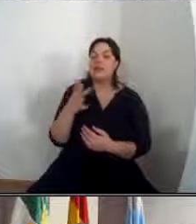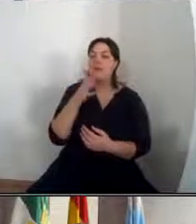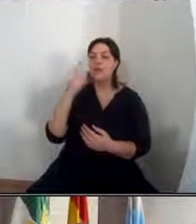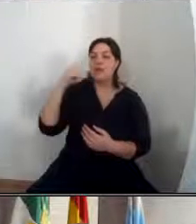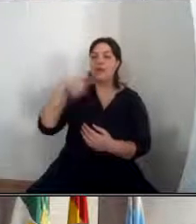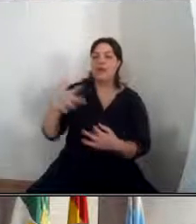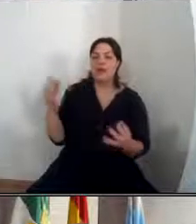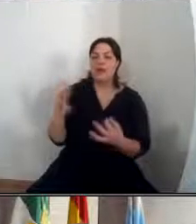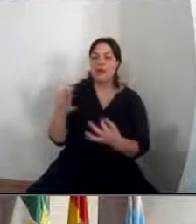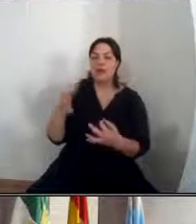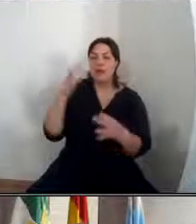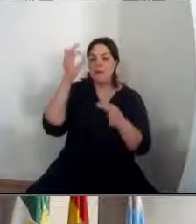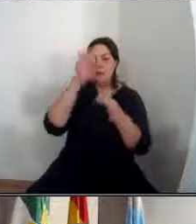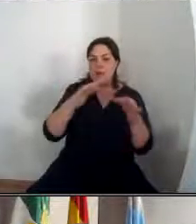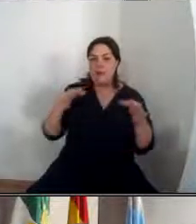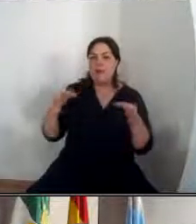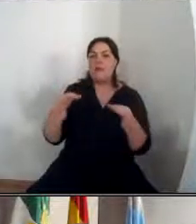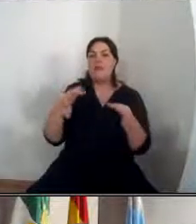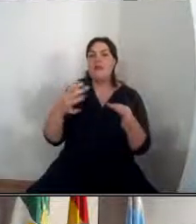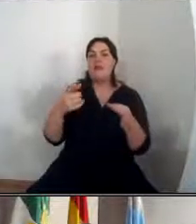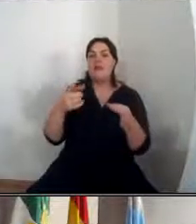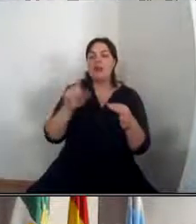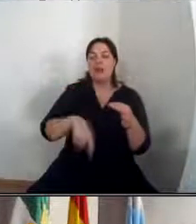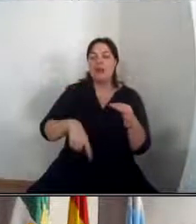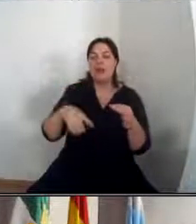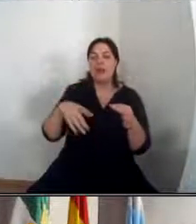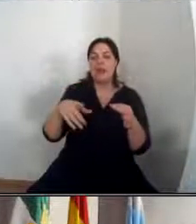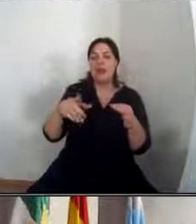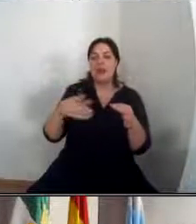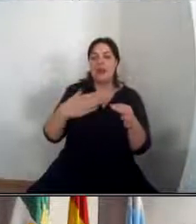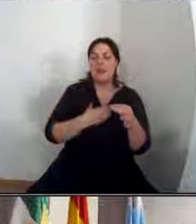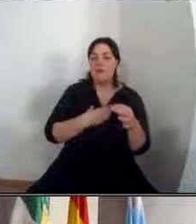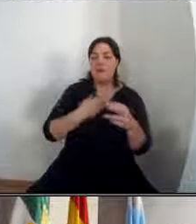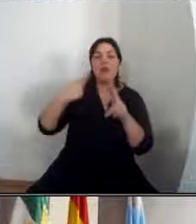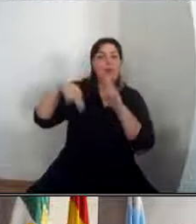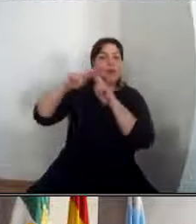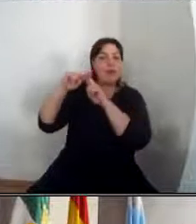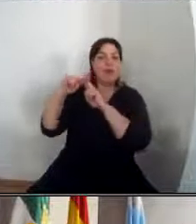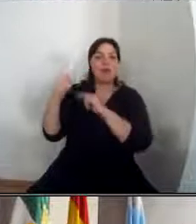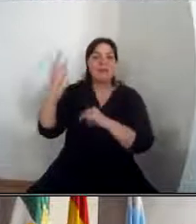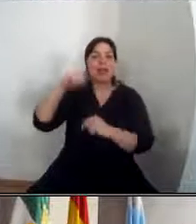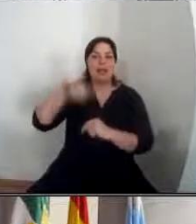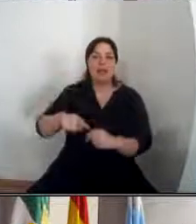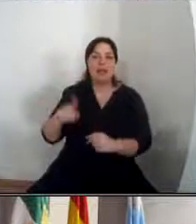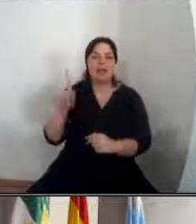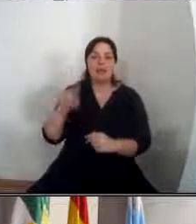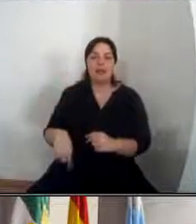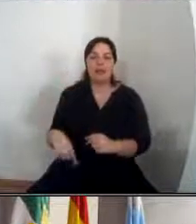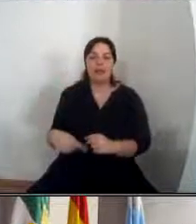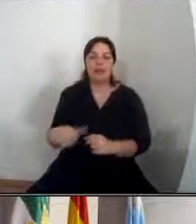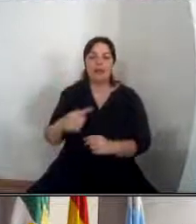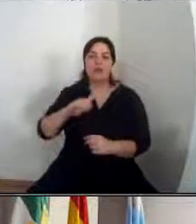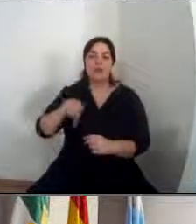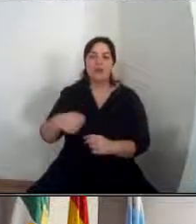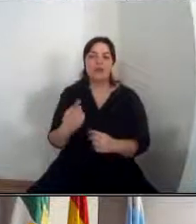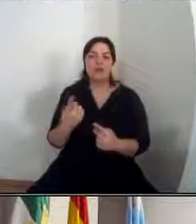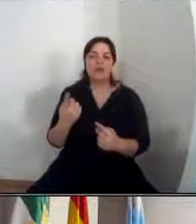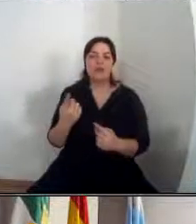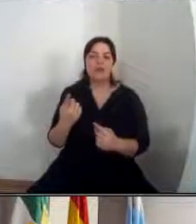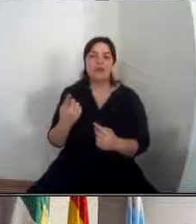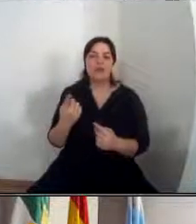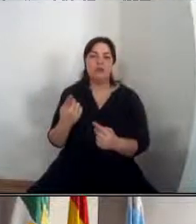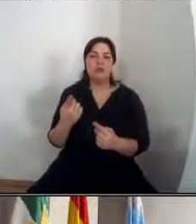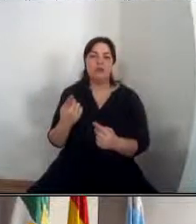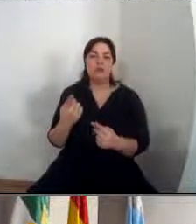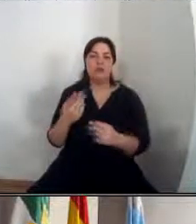del municipalismo, de las entidades locales, de las diputaciones, y sobre todo por hacernos partícipe de la necesidad de una Europa